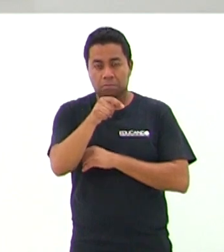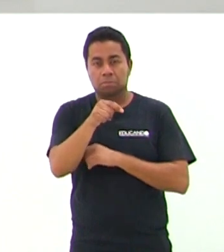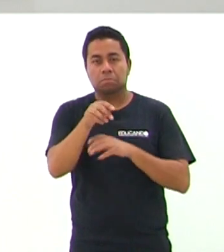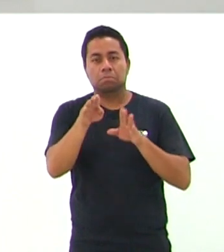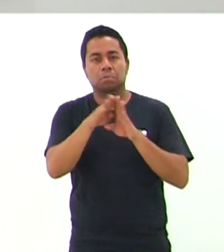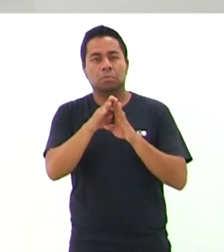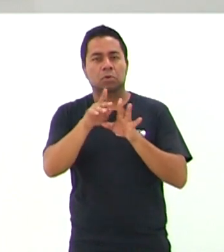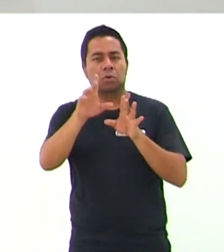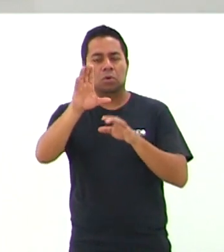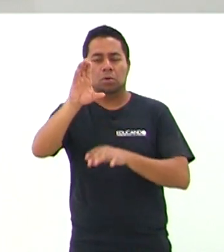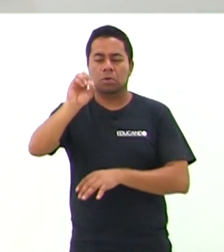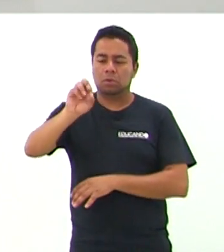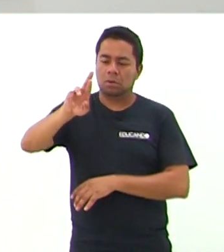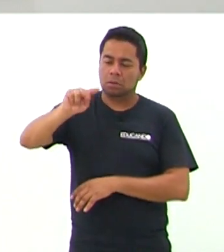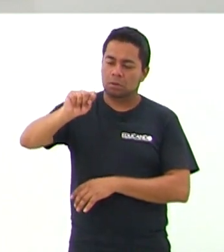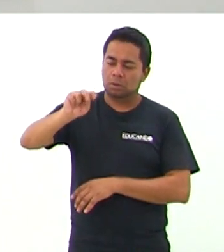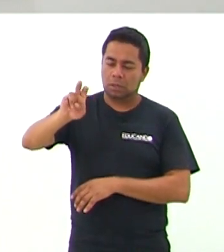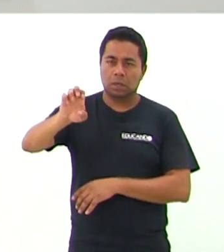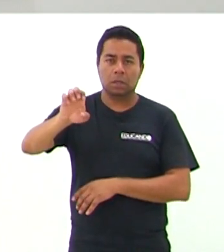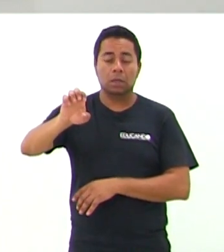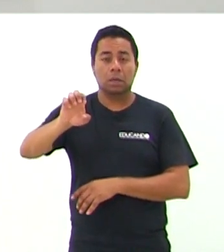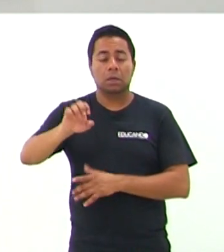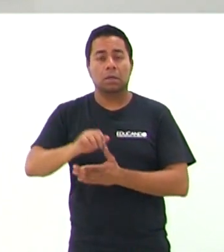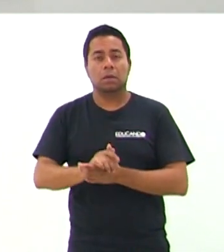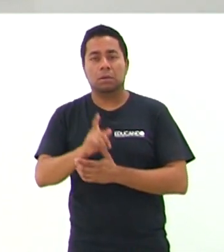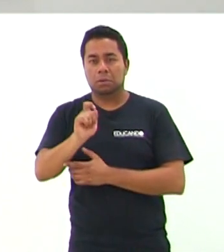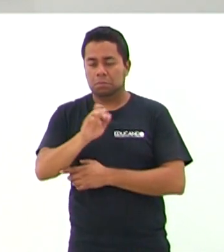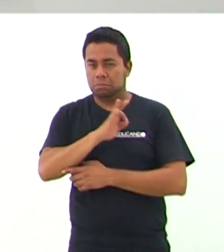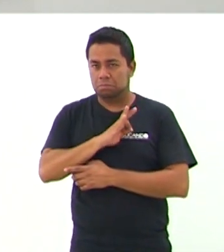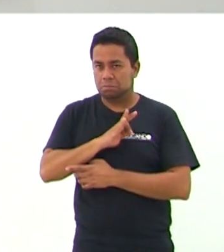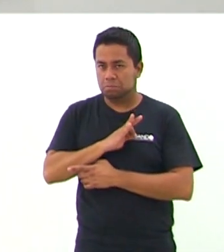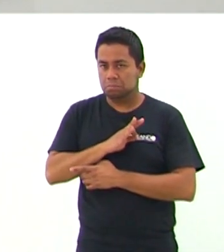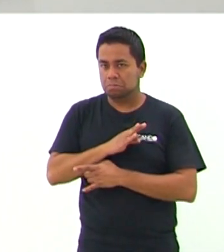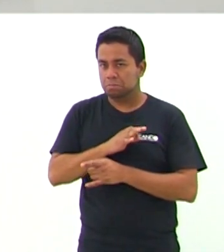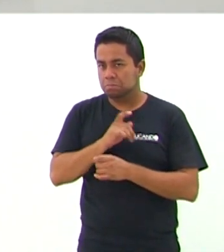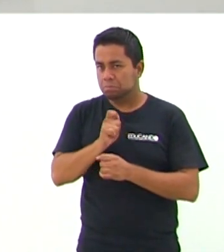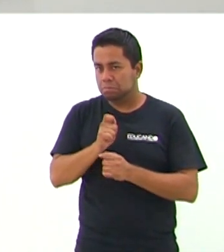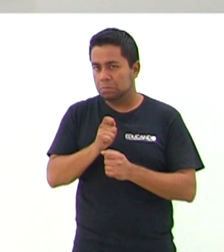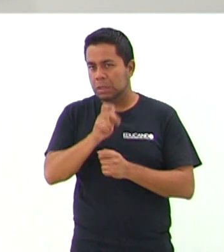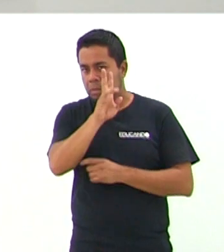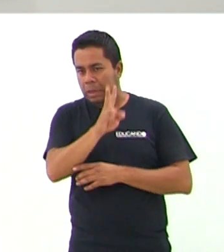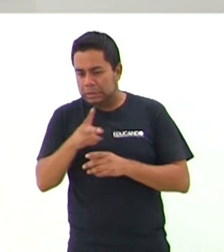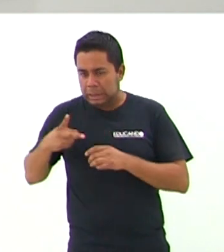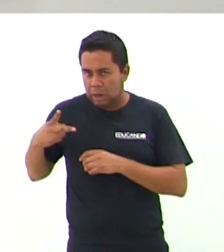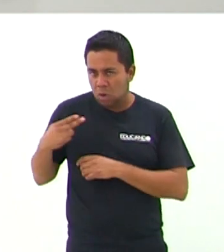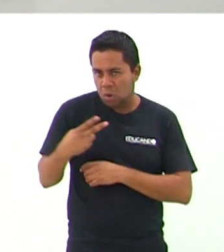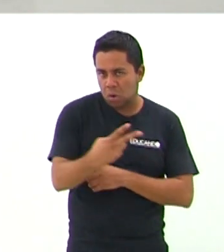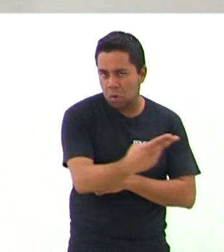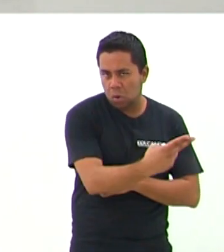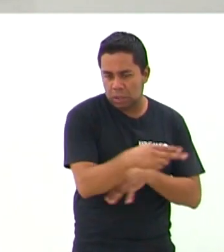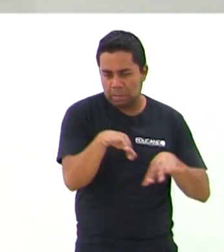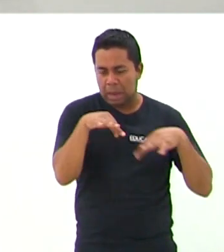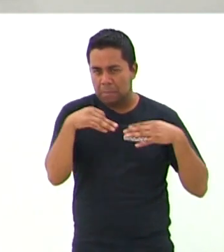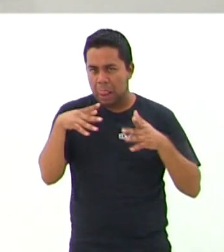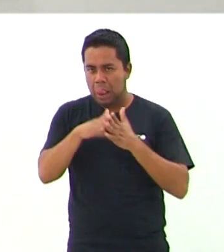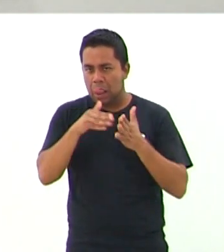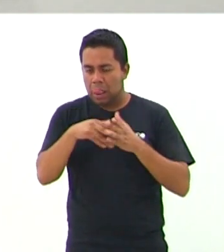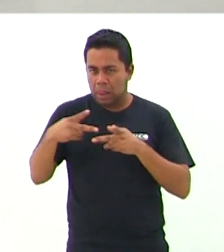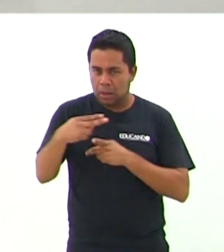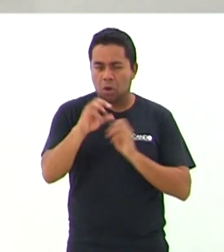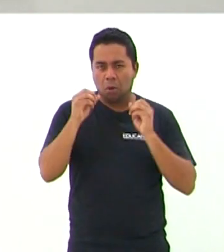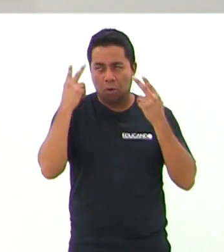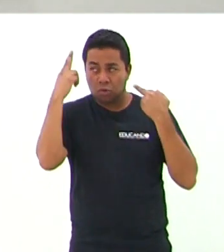corte, ¿bien? Podemos tomar en cuenta que es un corte de papel, podemos tomar en cuenta que es un corte